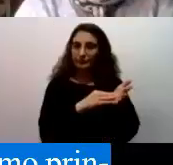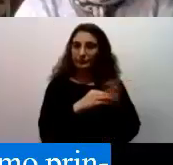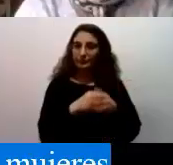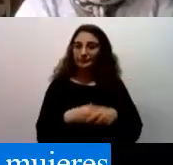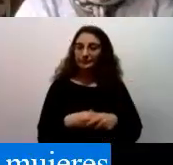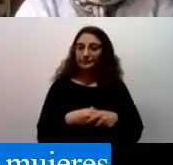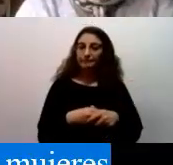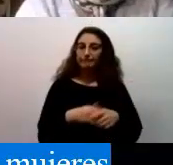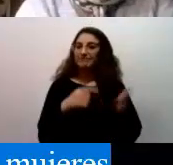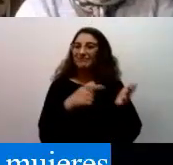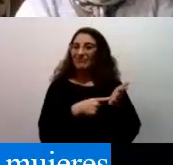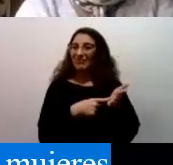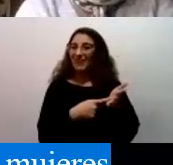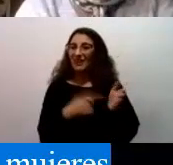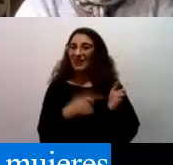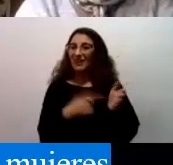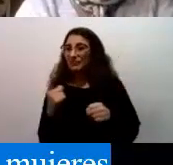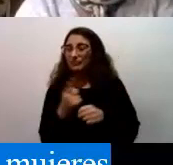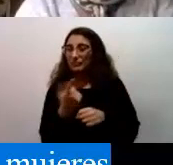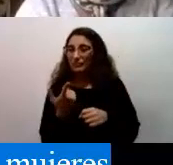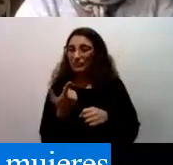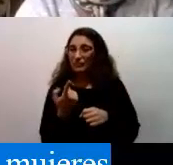no impide